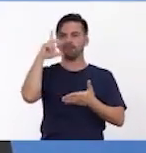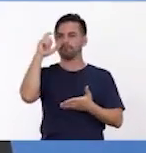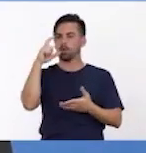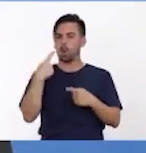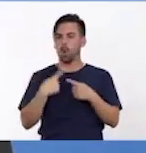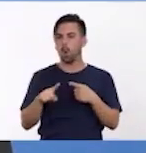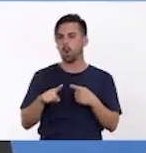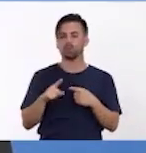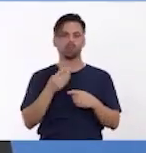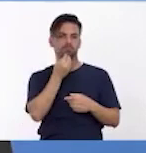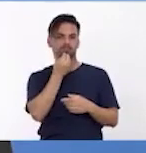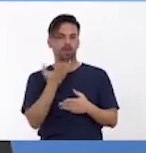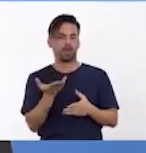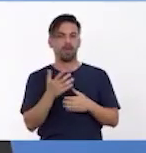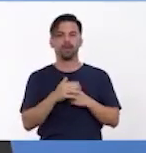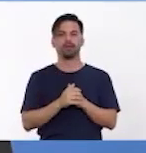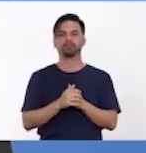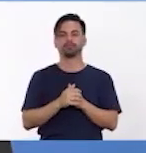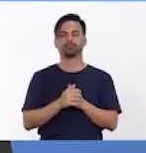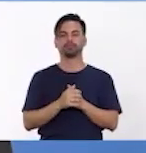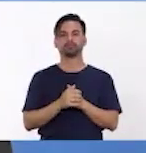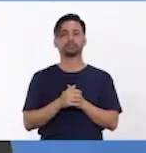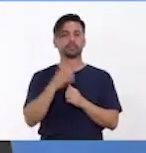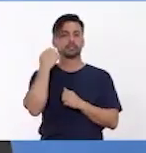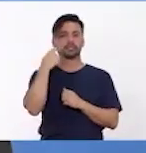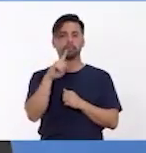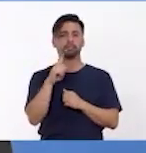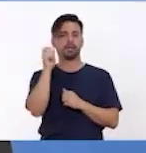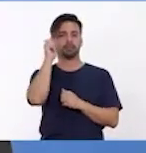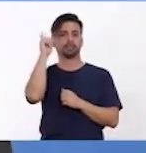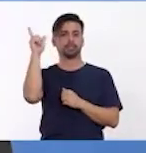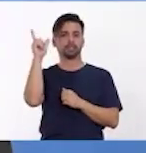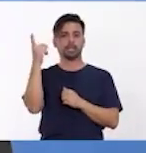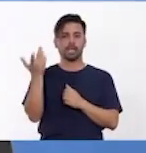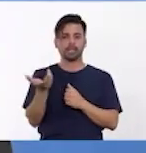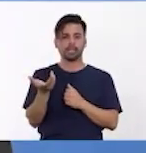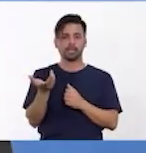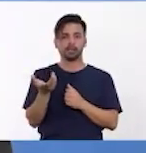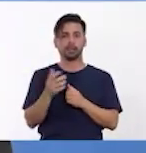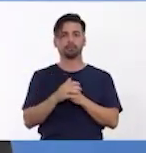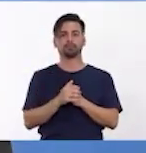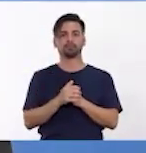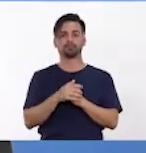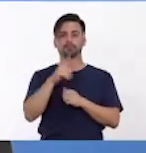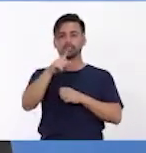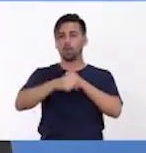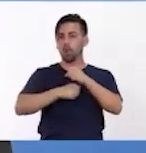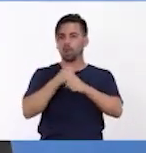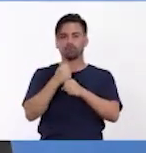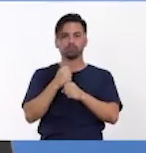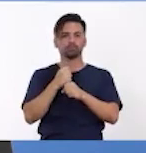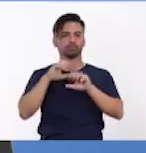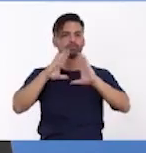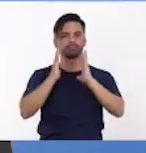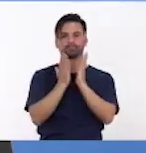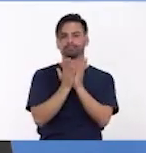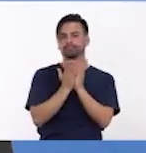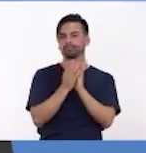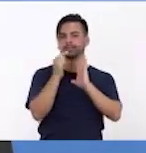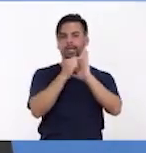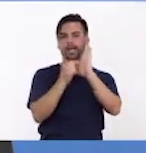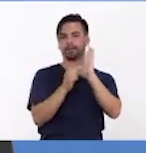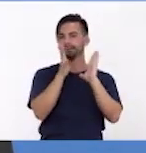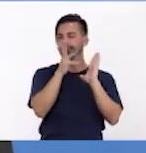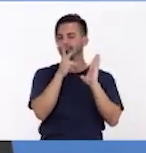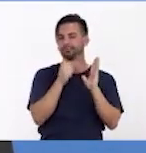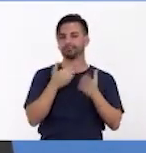planteaba ahorita de la iniciativa. La iniciativa es aquello que ustedes usan para enriquecer el trabajo. Y como están